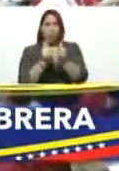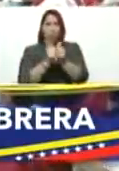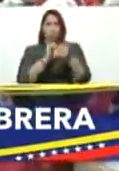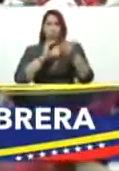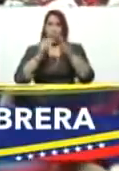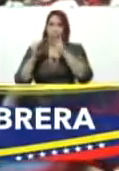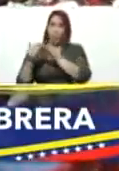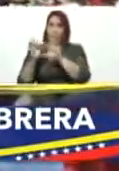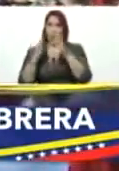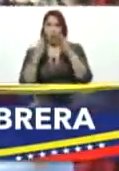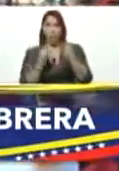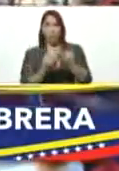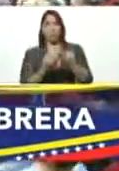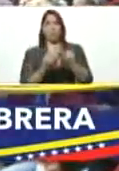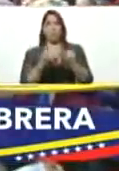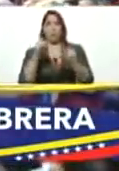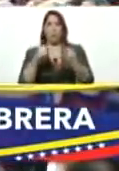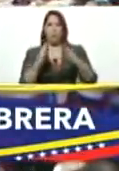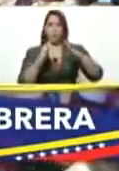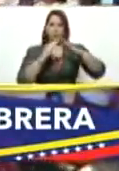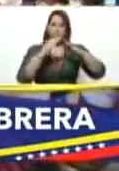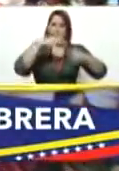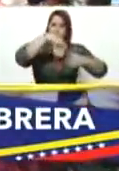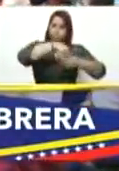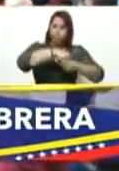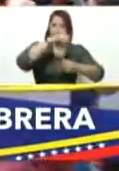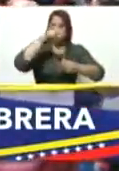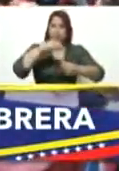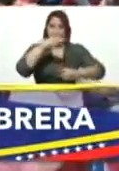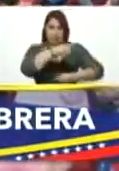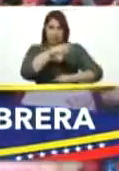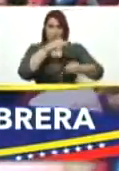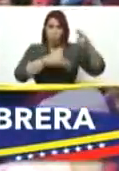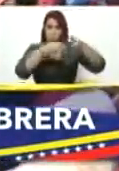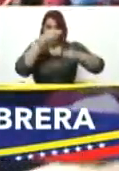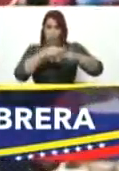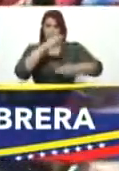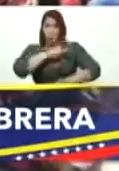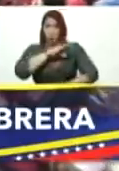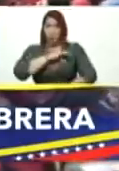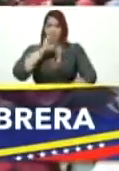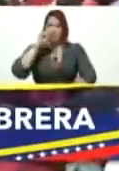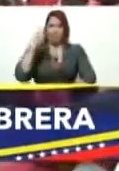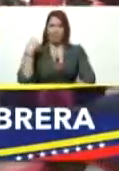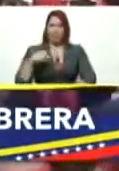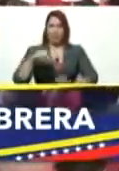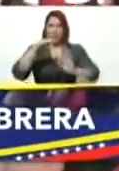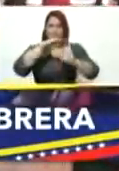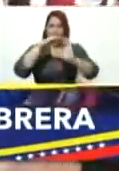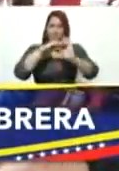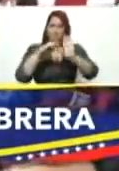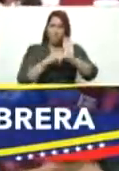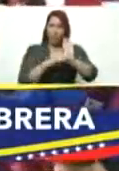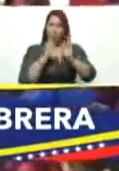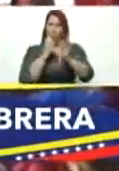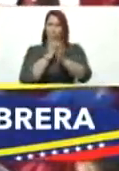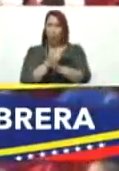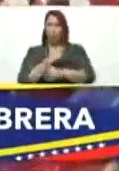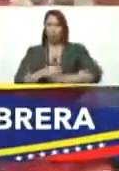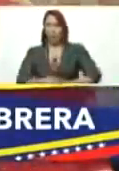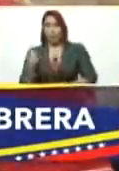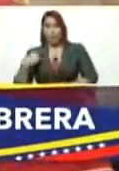familia su hogar allí construir el socialismo y eso tiene sus reglas de juego tiene su